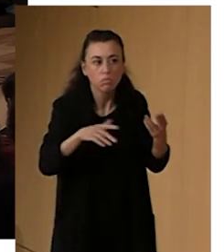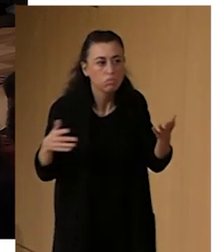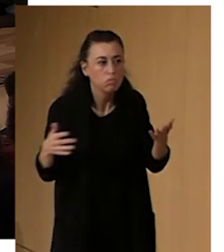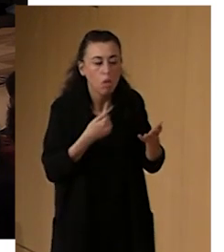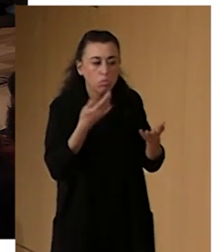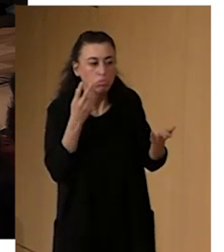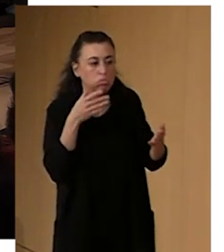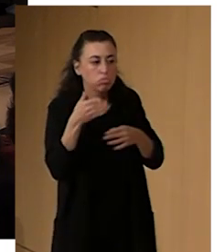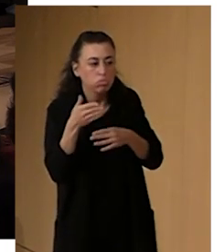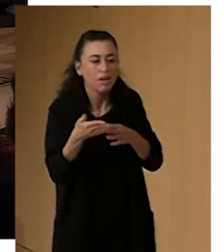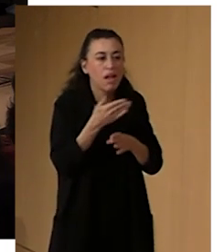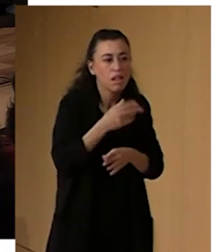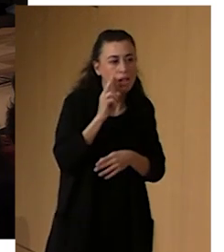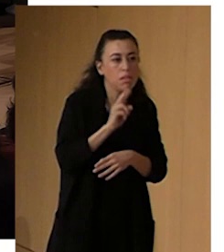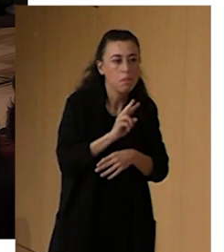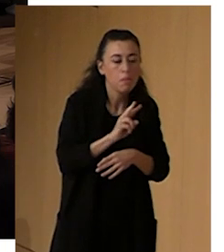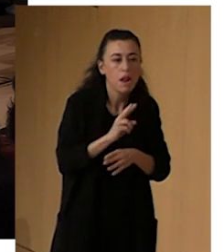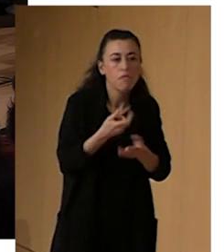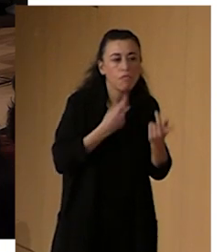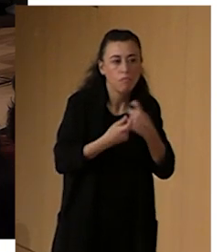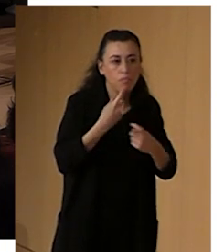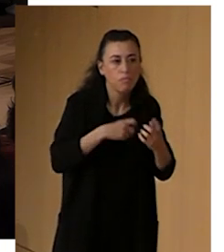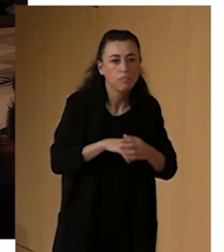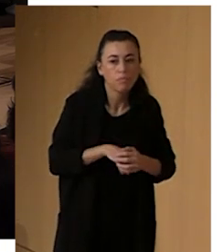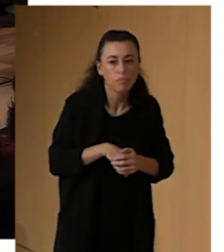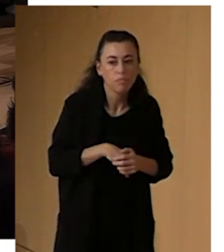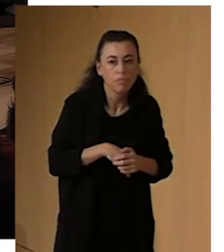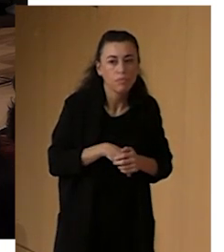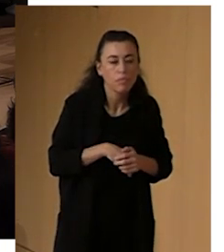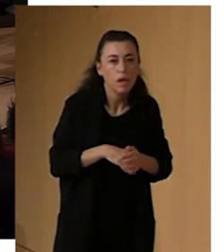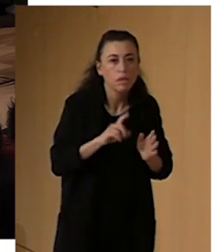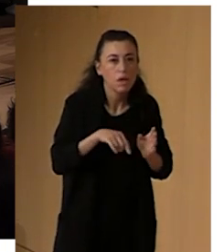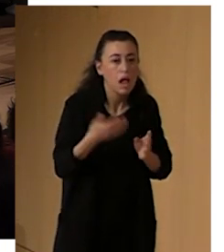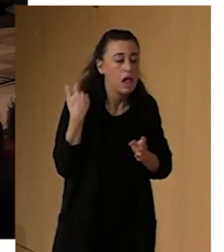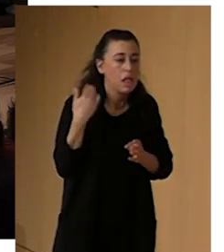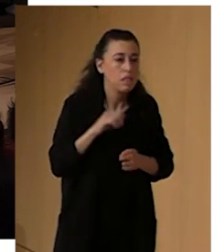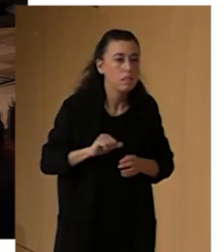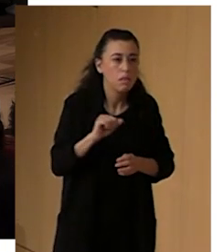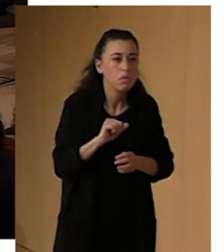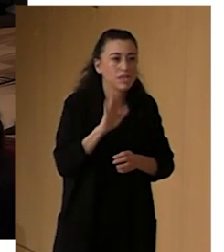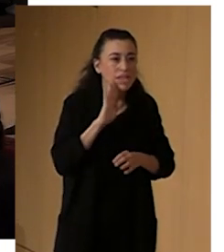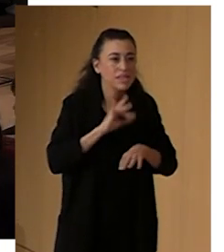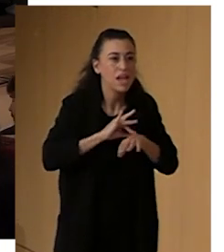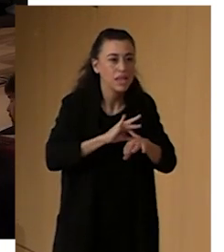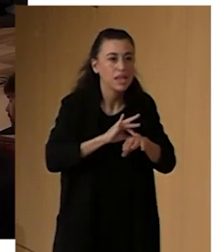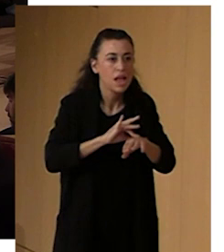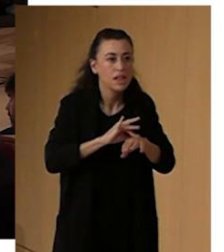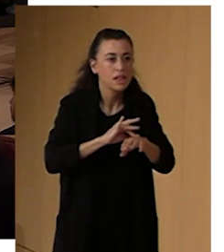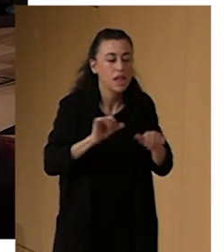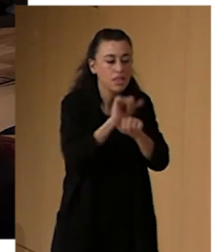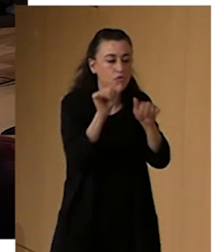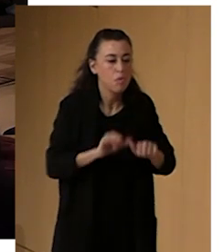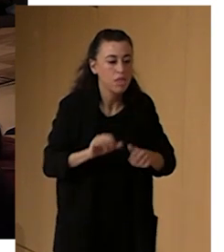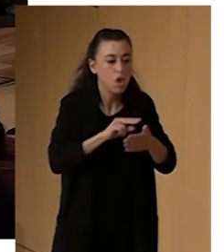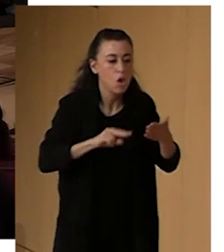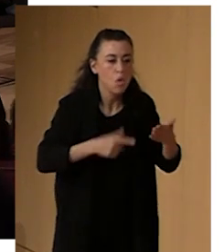con inclusión Madrid precisamente para para desde hace unos años también hacer esa guía en formato de de lectura fácil que